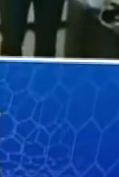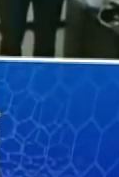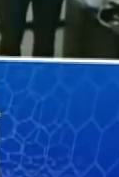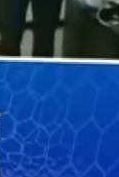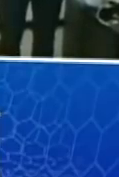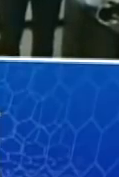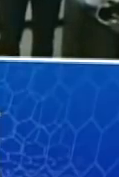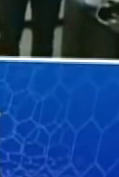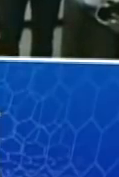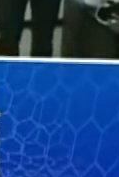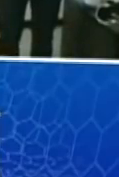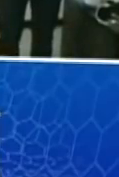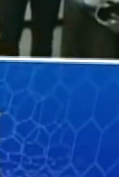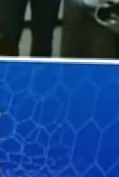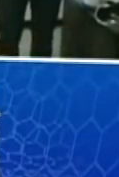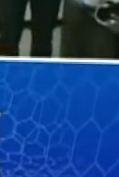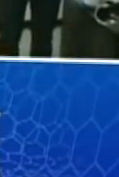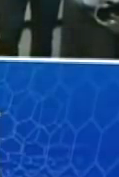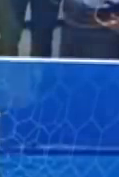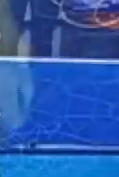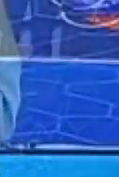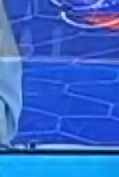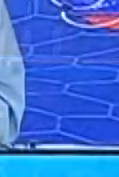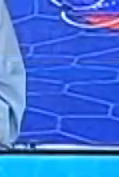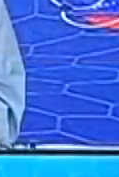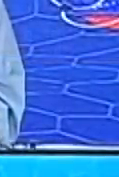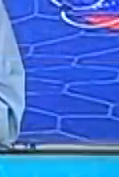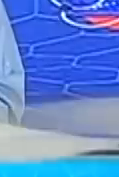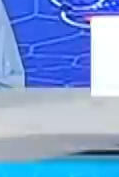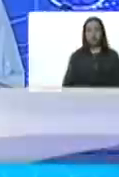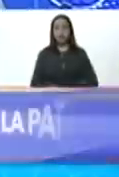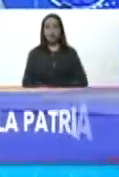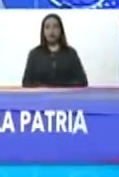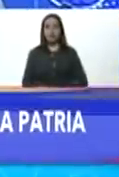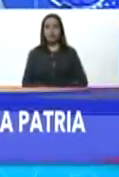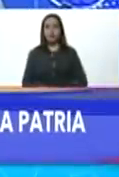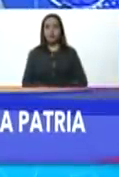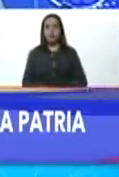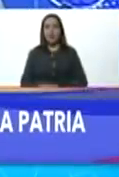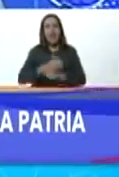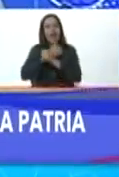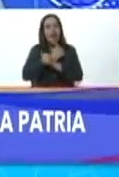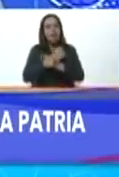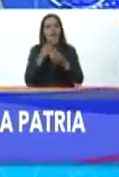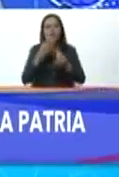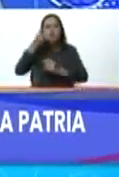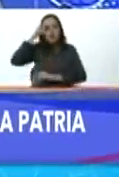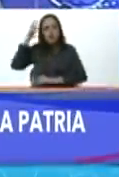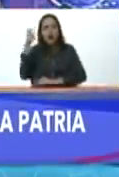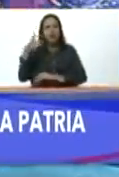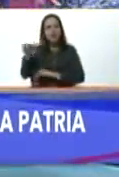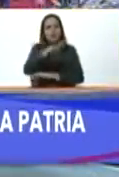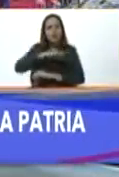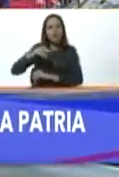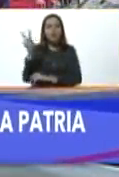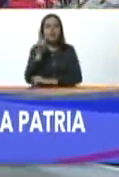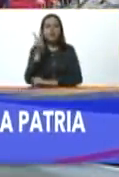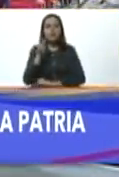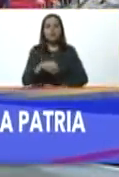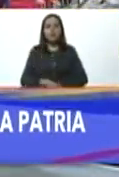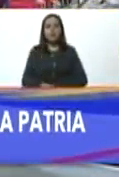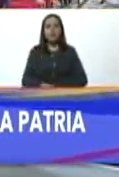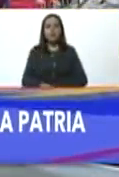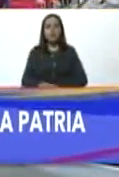Juan. Adelante, presidente. Bueno, tanto amor desde los Morros de San Juan, desde el Guárico, desde el llano venezolano.